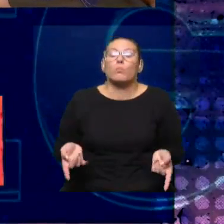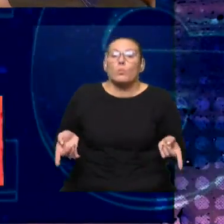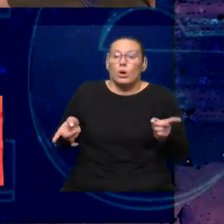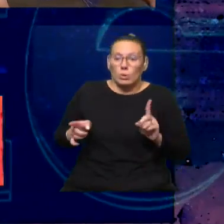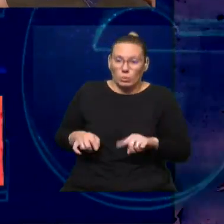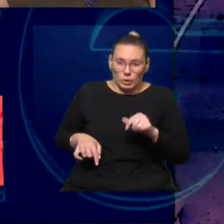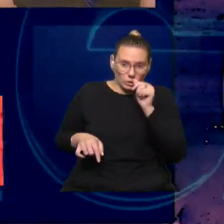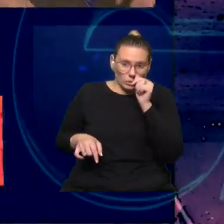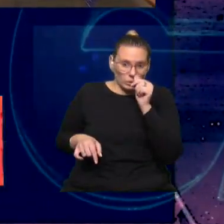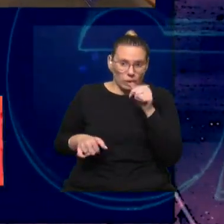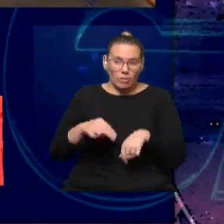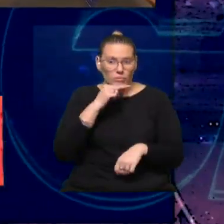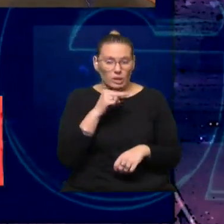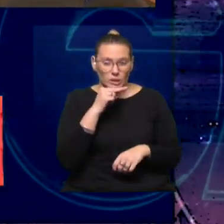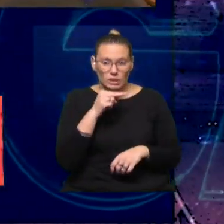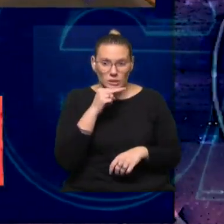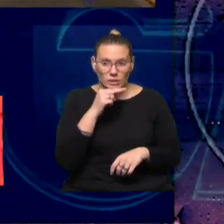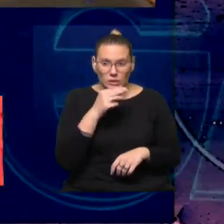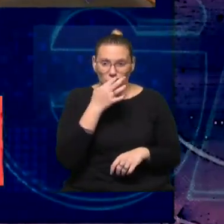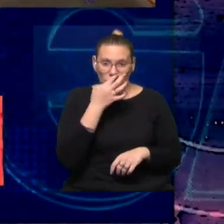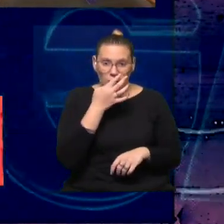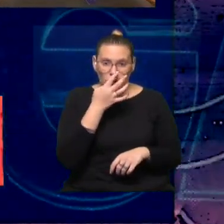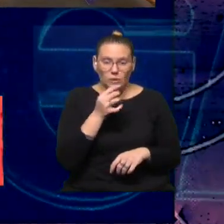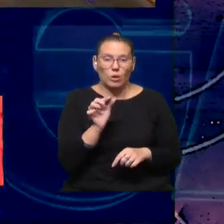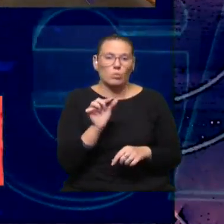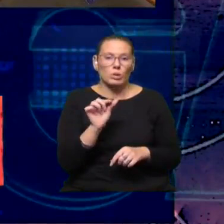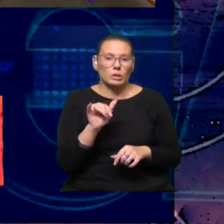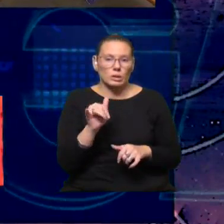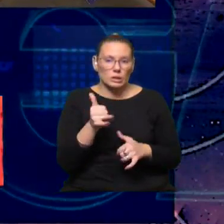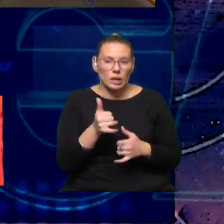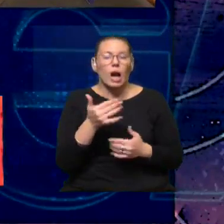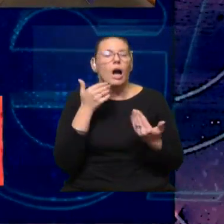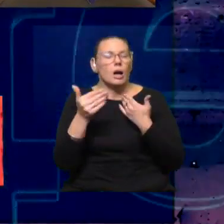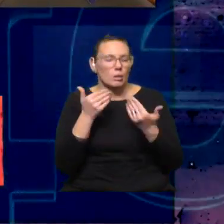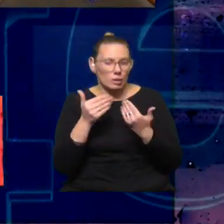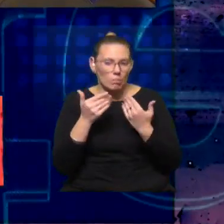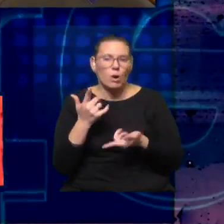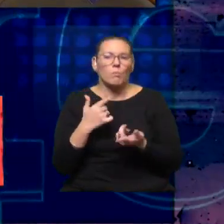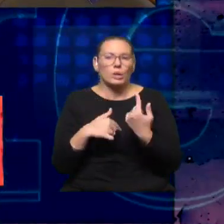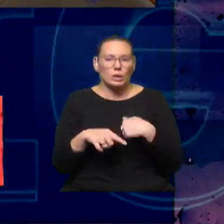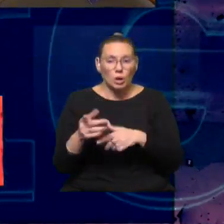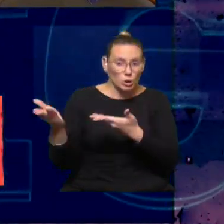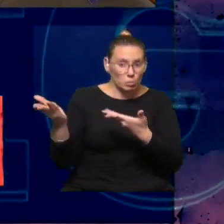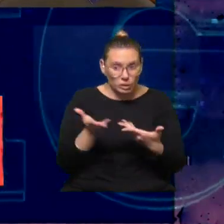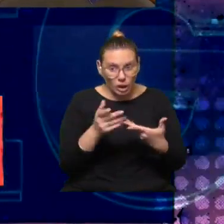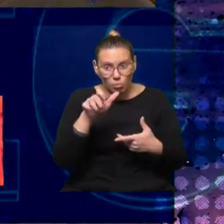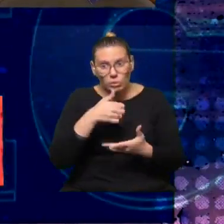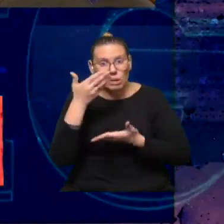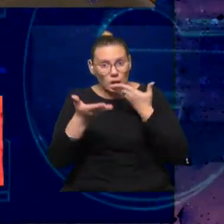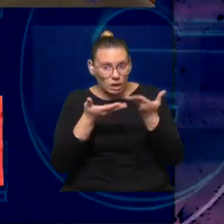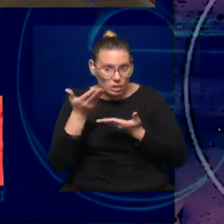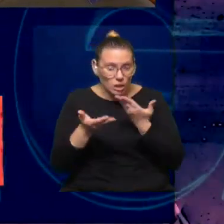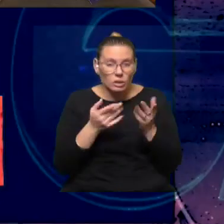un poquito a este viernes un poquito ya comentamos un poco pero van a haber invitados